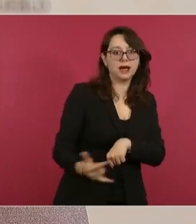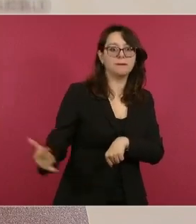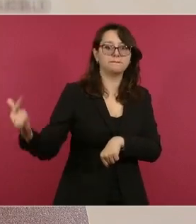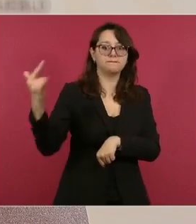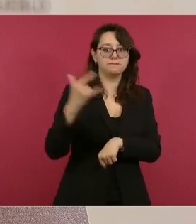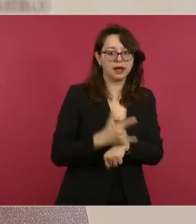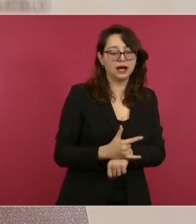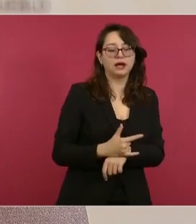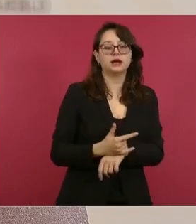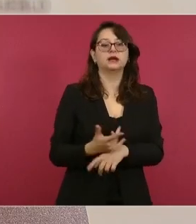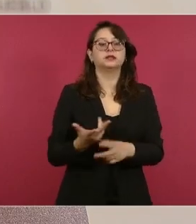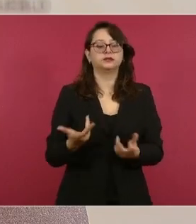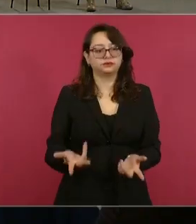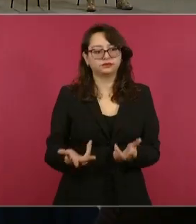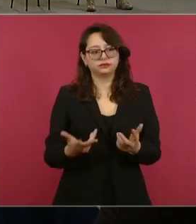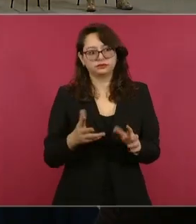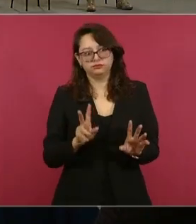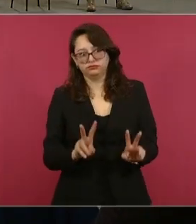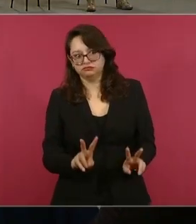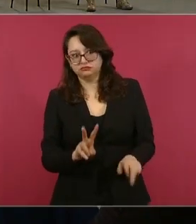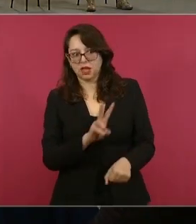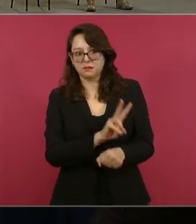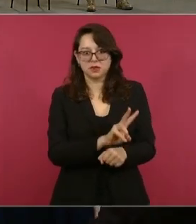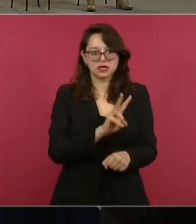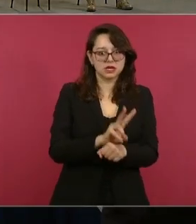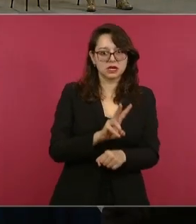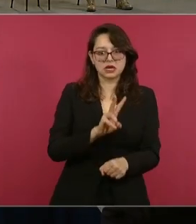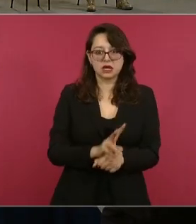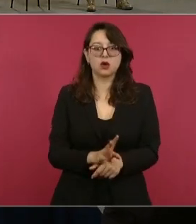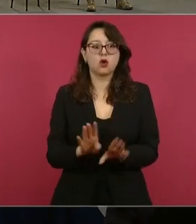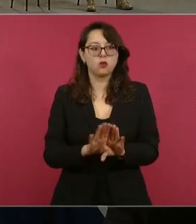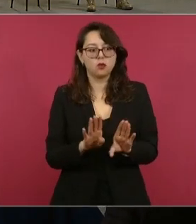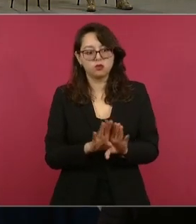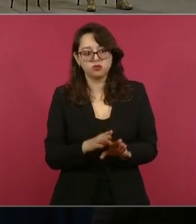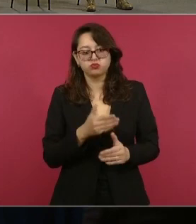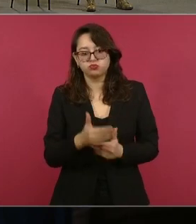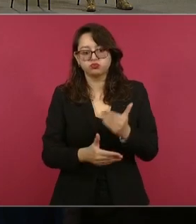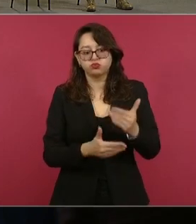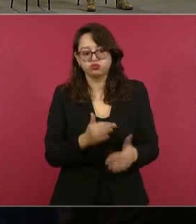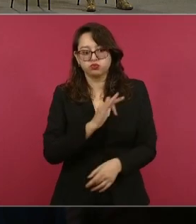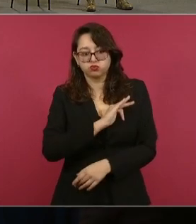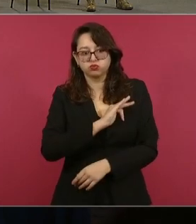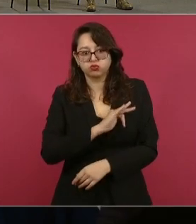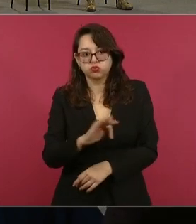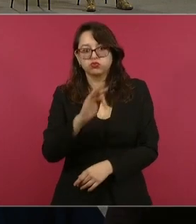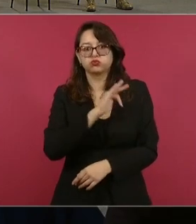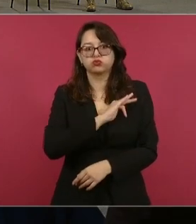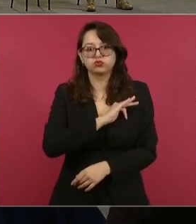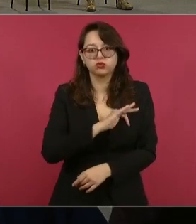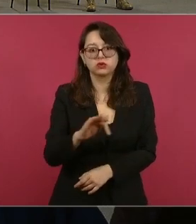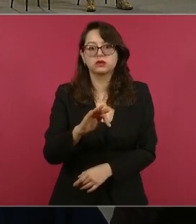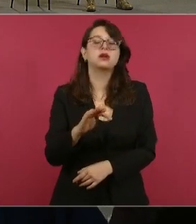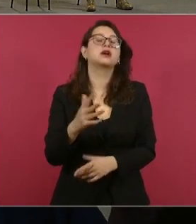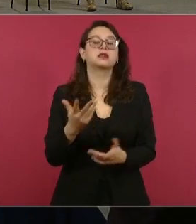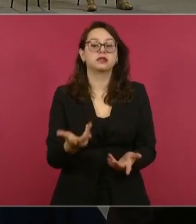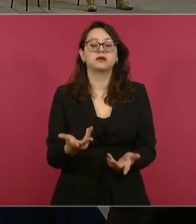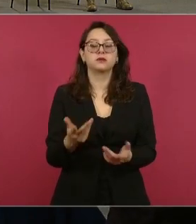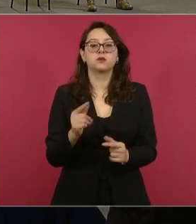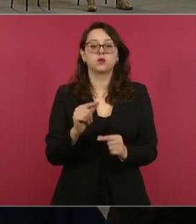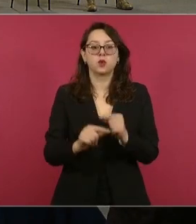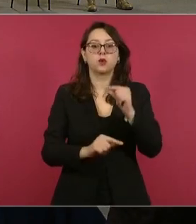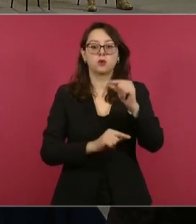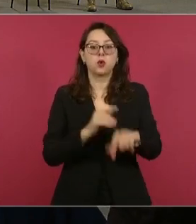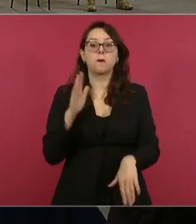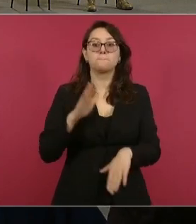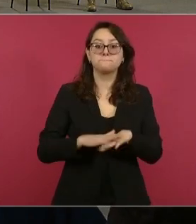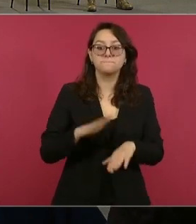tanto del aeropuerto como de los pasajeros, y podemos, a través de comunicaciones y transportes, se va a ir